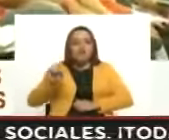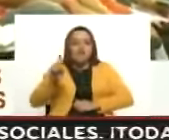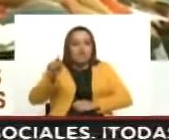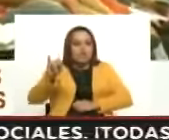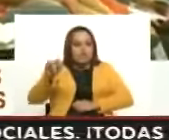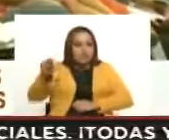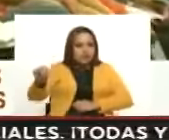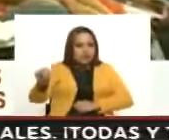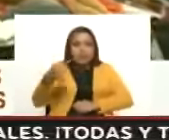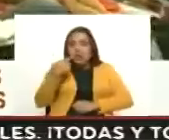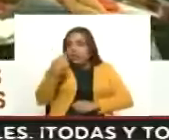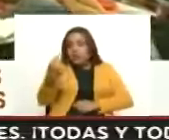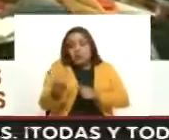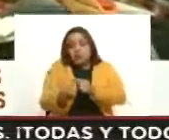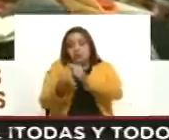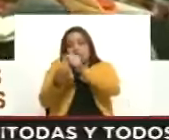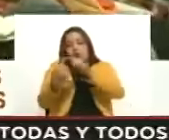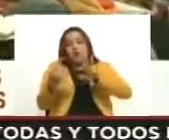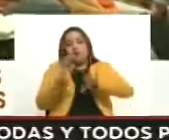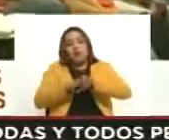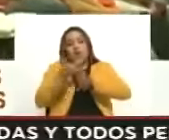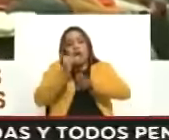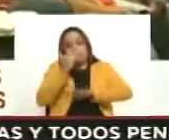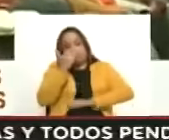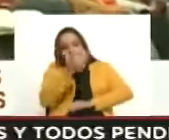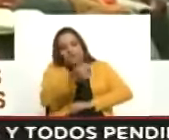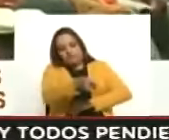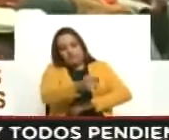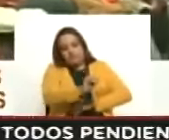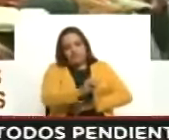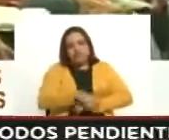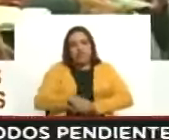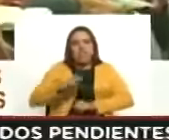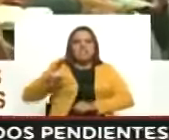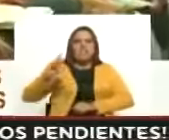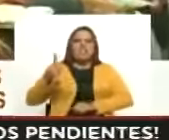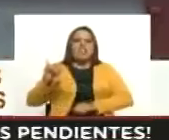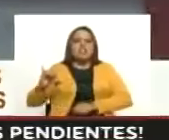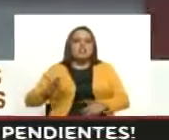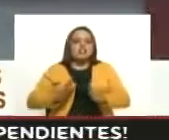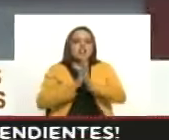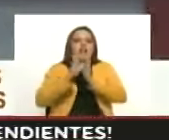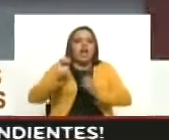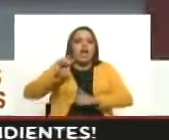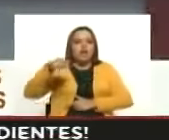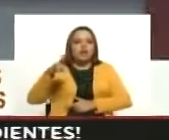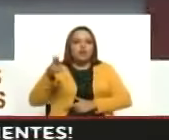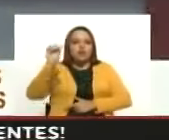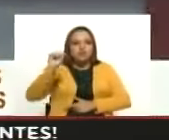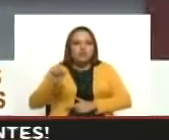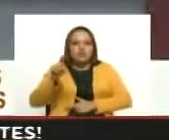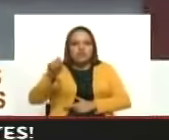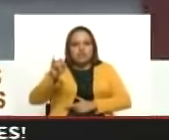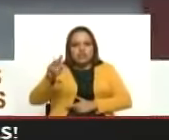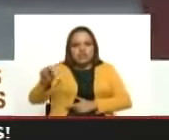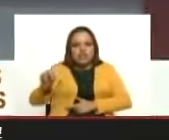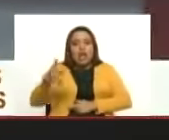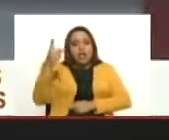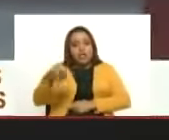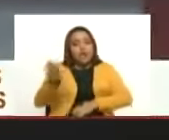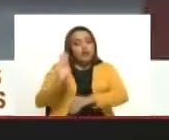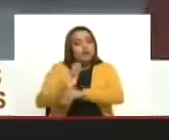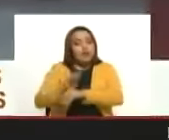Digo San Agustín porque, bueno, lo tengo. San Agustín, está el CDI de San Agustín. Al CDI de San Agustín hay que